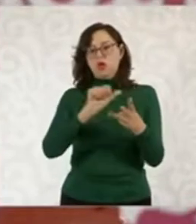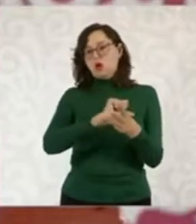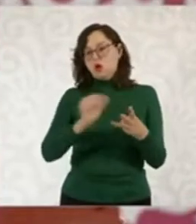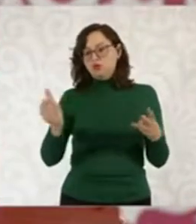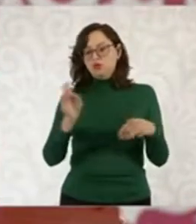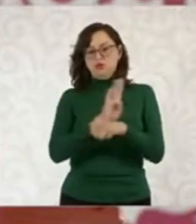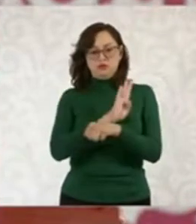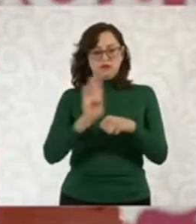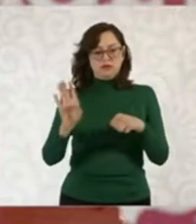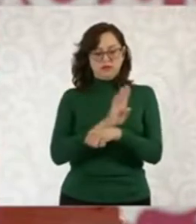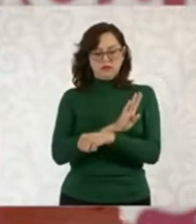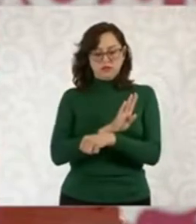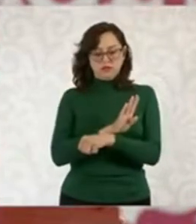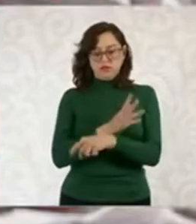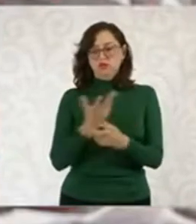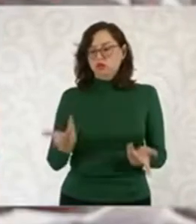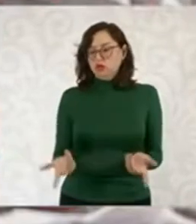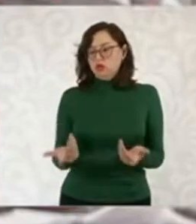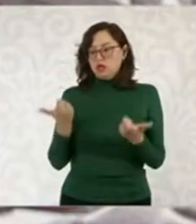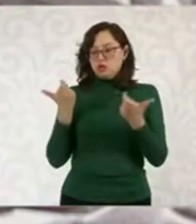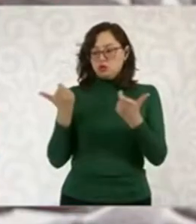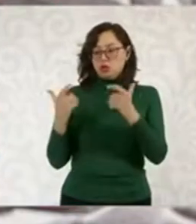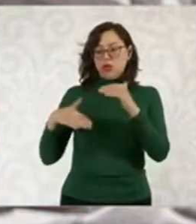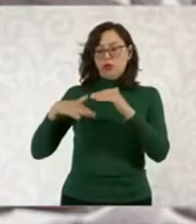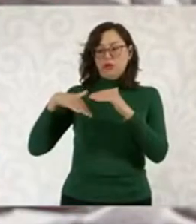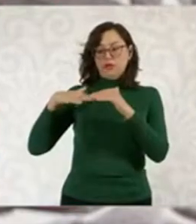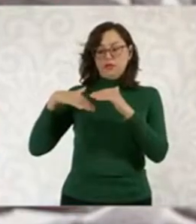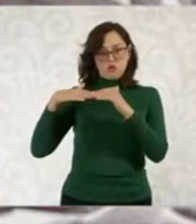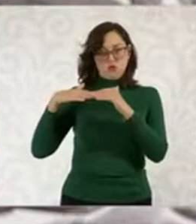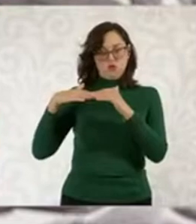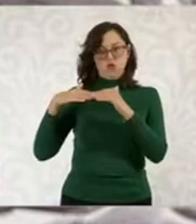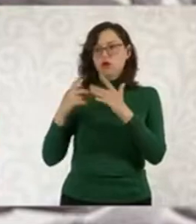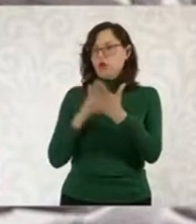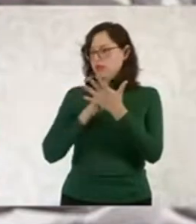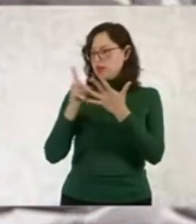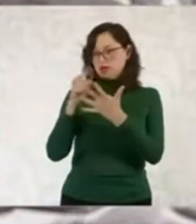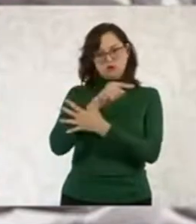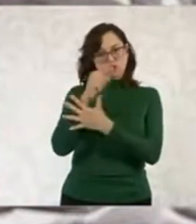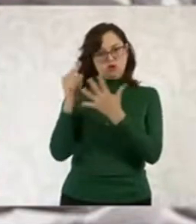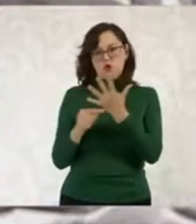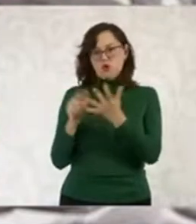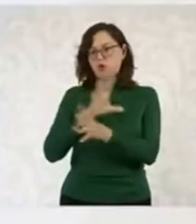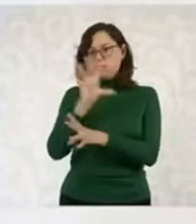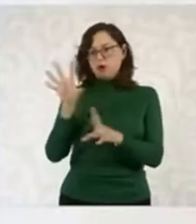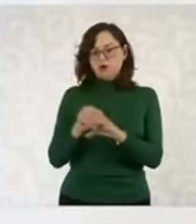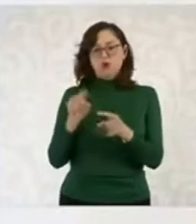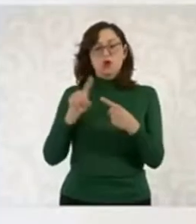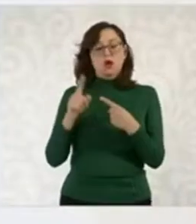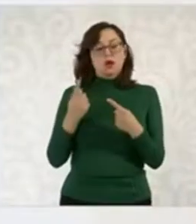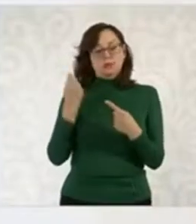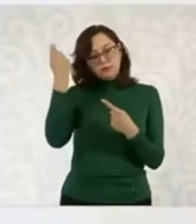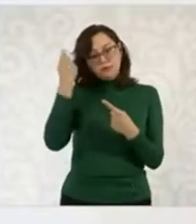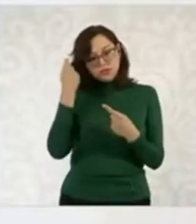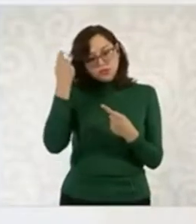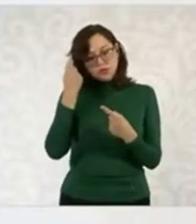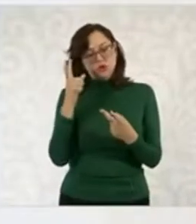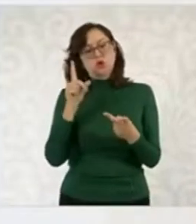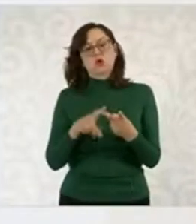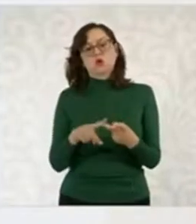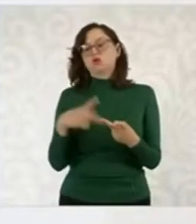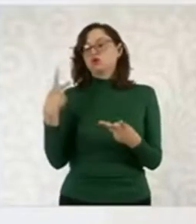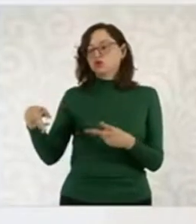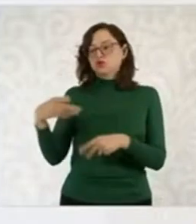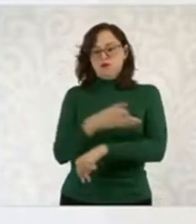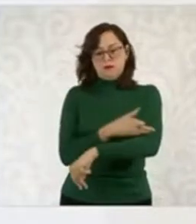si ganan igual o más que el salario mínimo. Tienen derecho a la pensión, tienen derecho a la seguridad social de